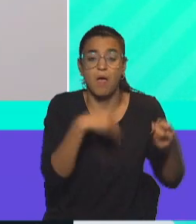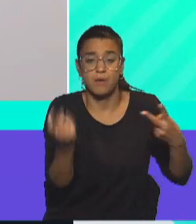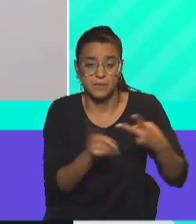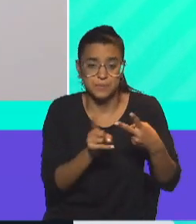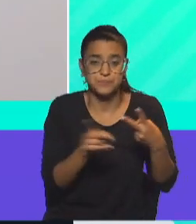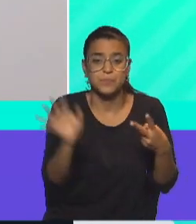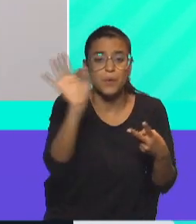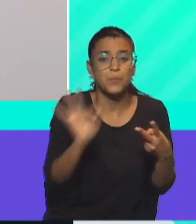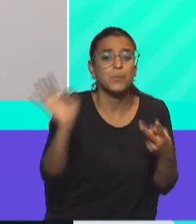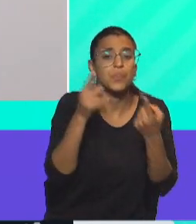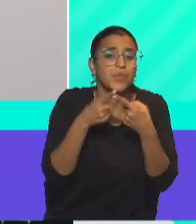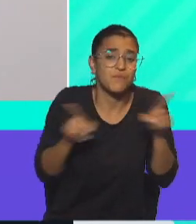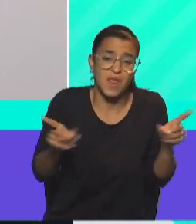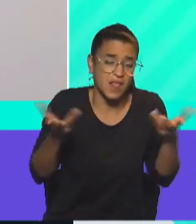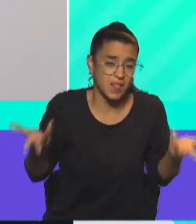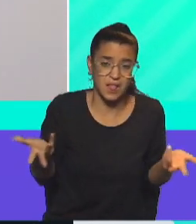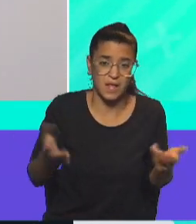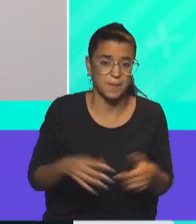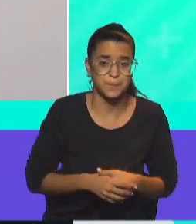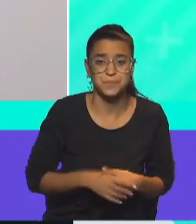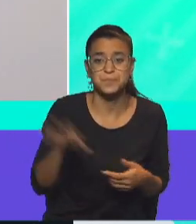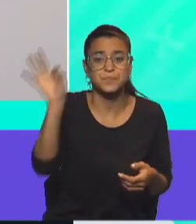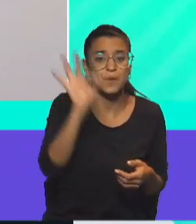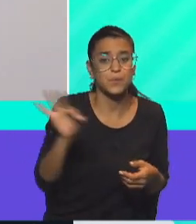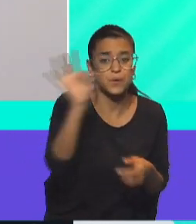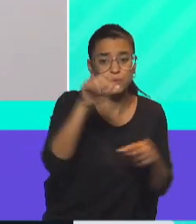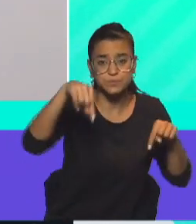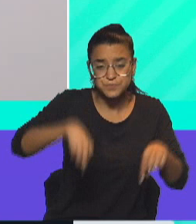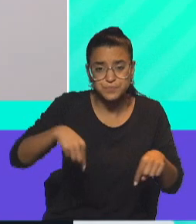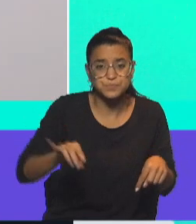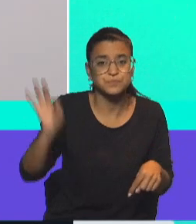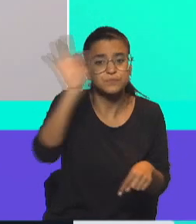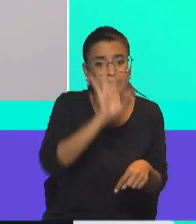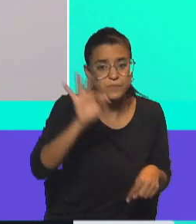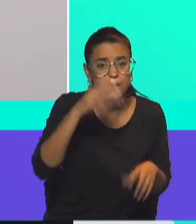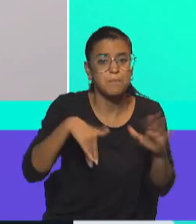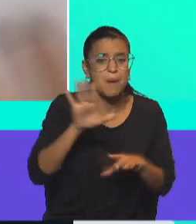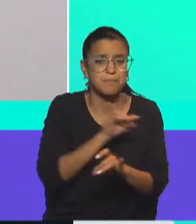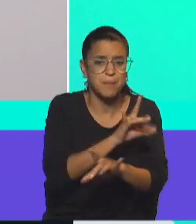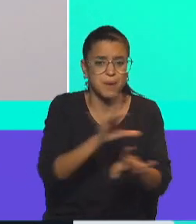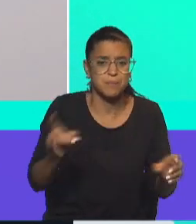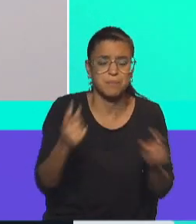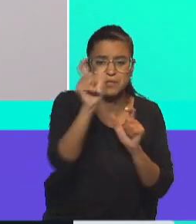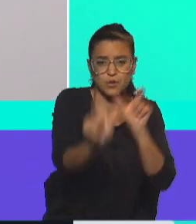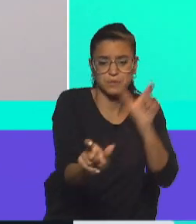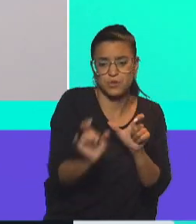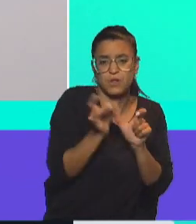el virus es diferente. El virus que está circulando es un virus que es más contagioso de persona a